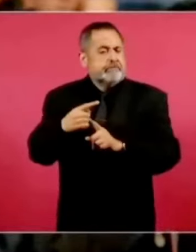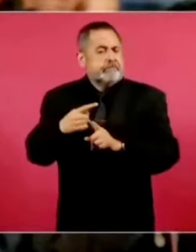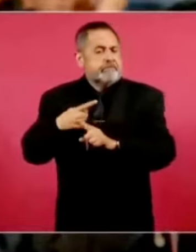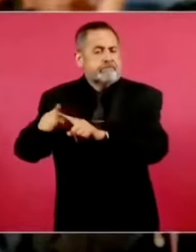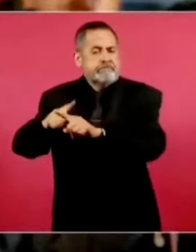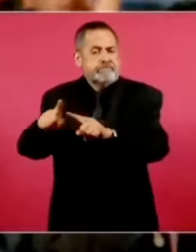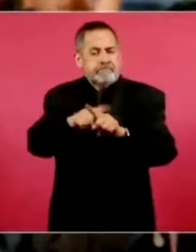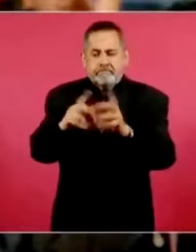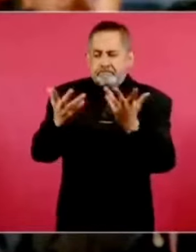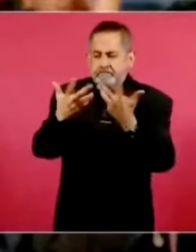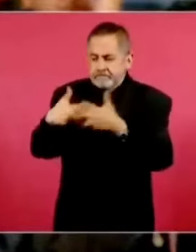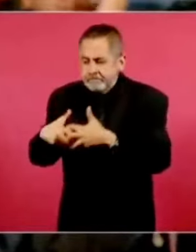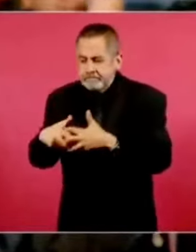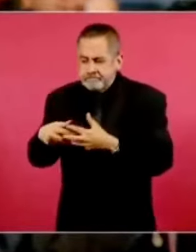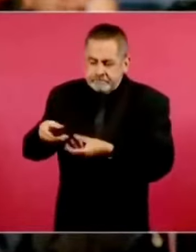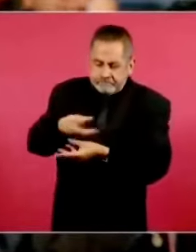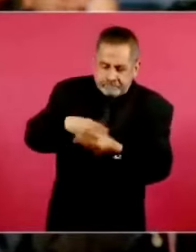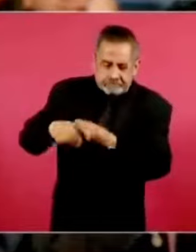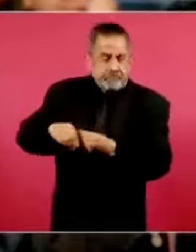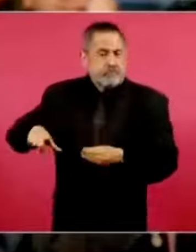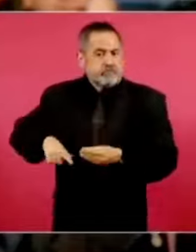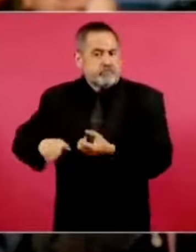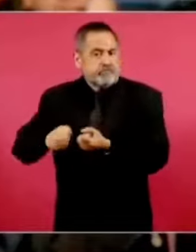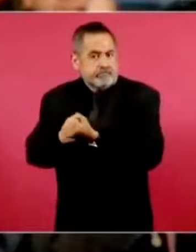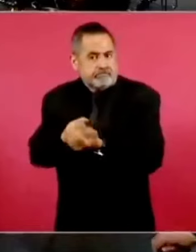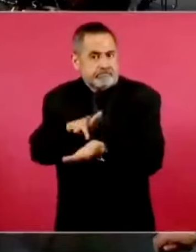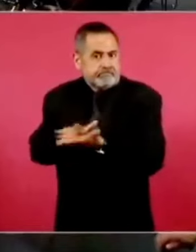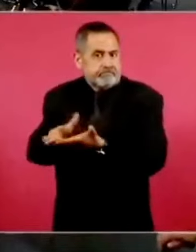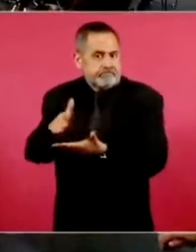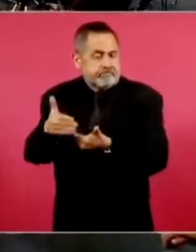el Estado es la palanca del desarrollo?